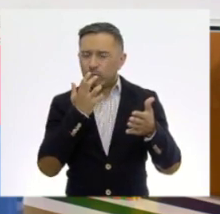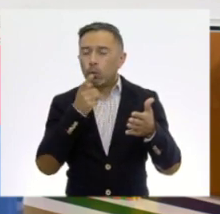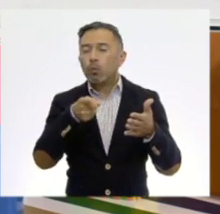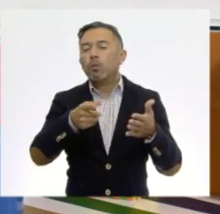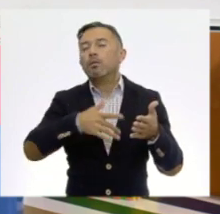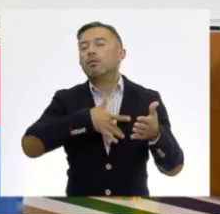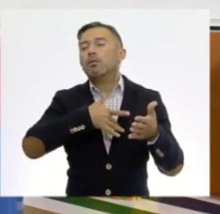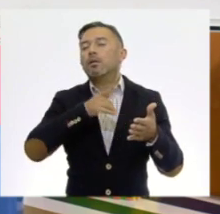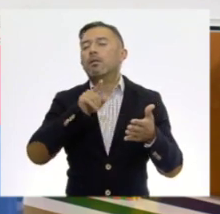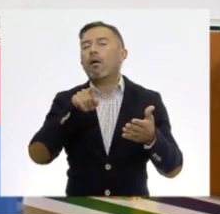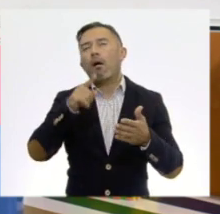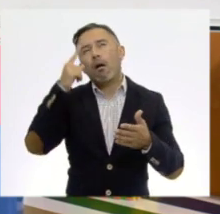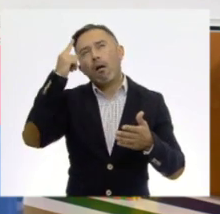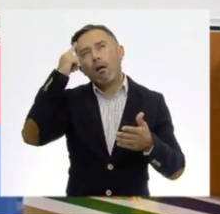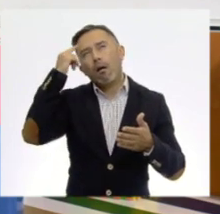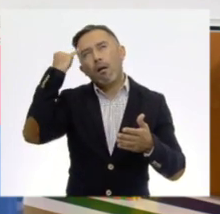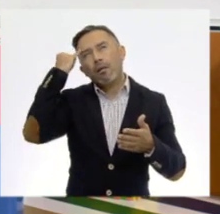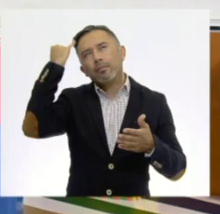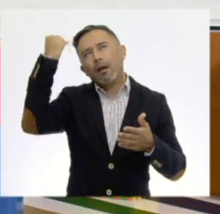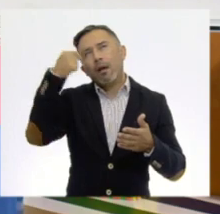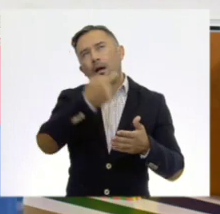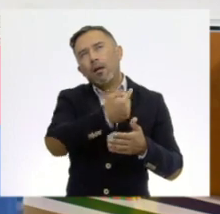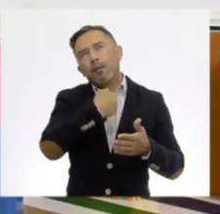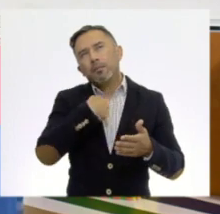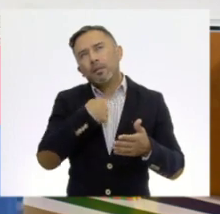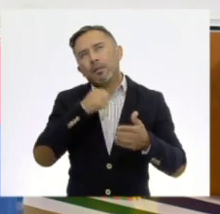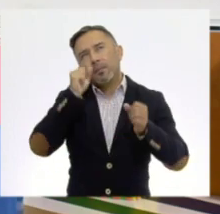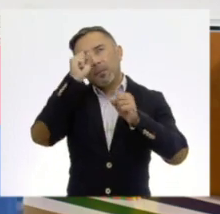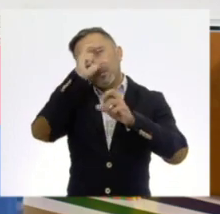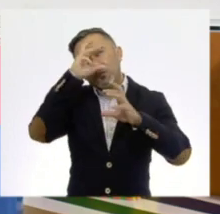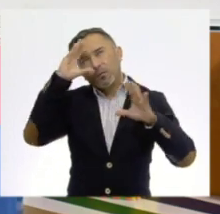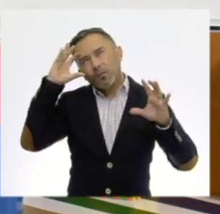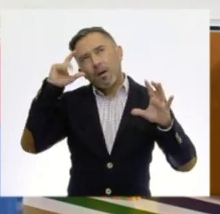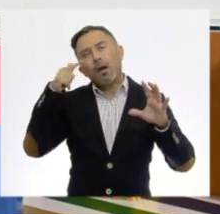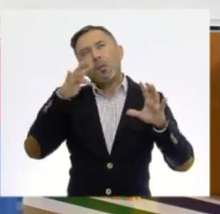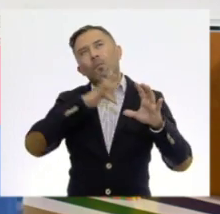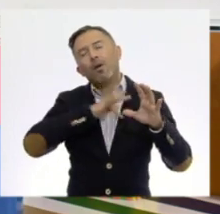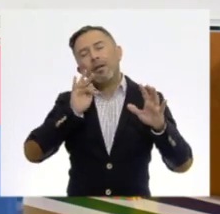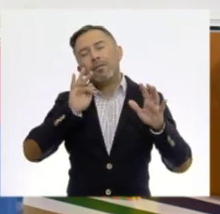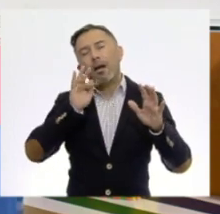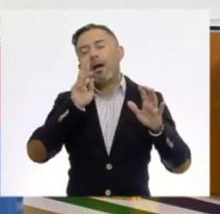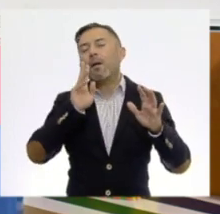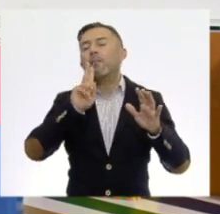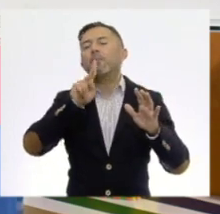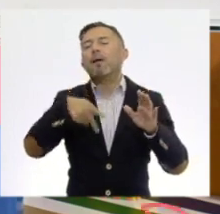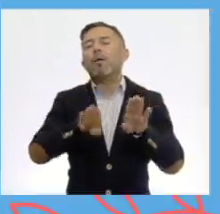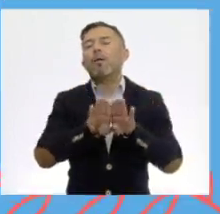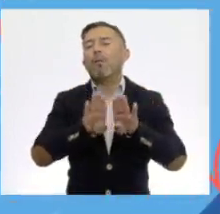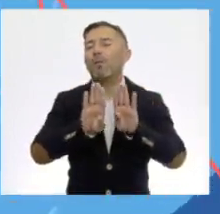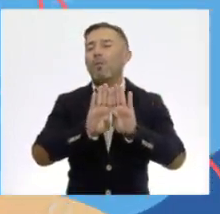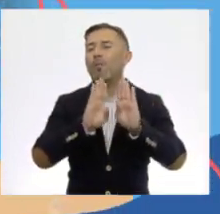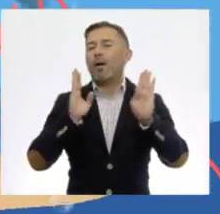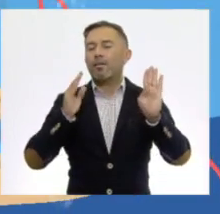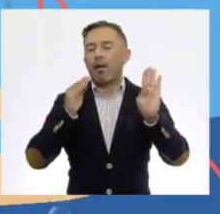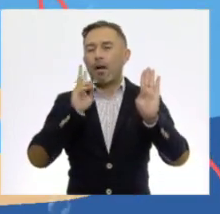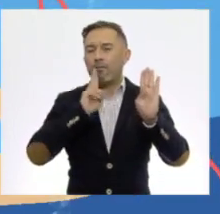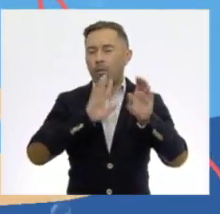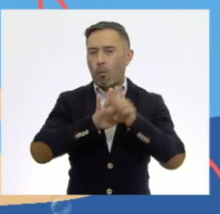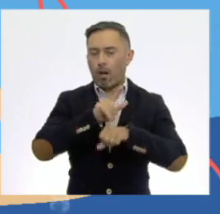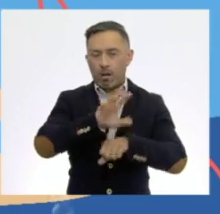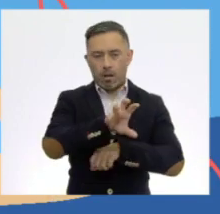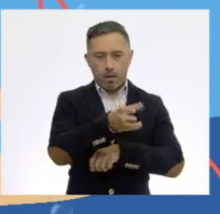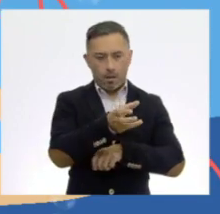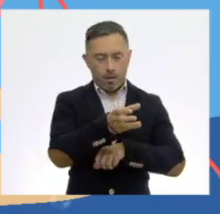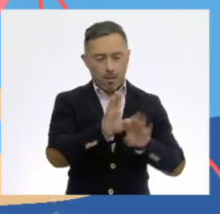que nos ayudes a elegir la puerta que determinará tus posibles reacciones a la situación. ¿De acuerdo? De acuerdo, muy bien. Muy